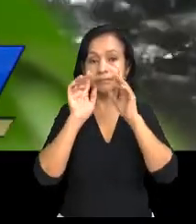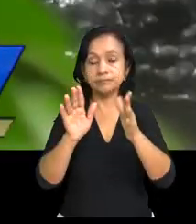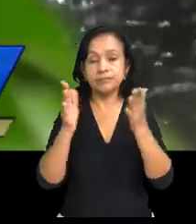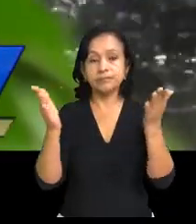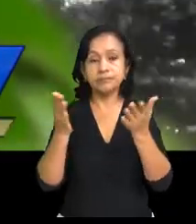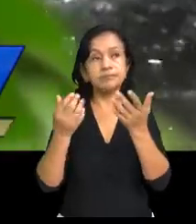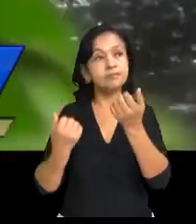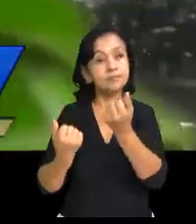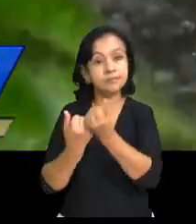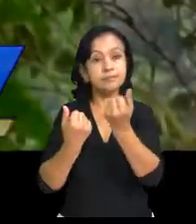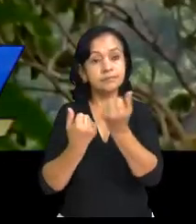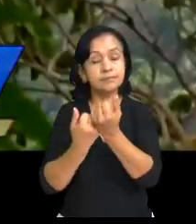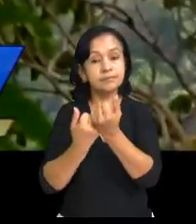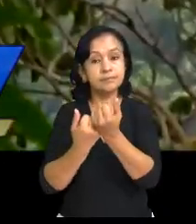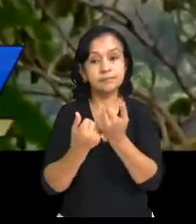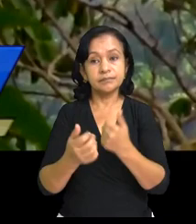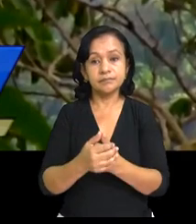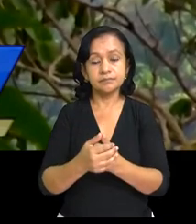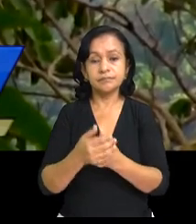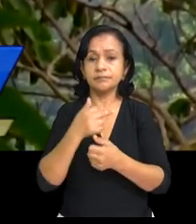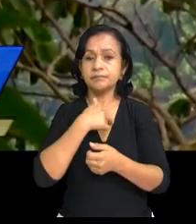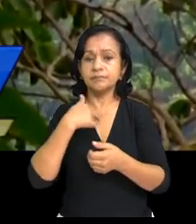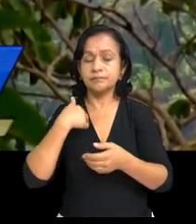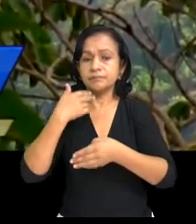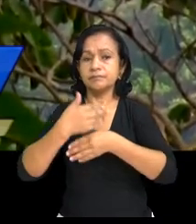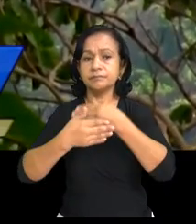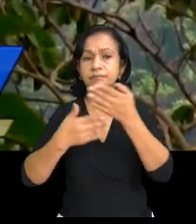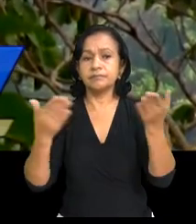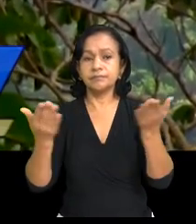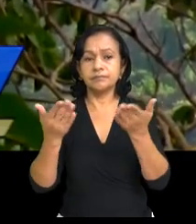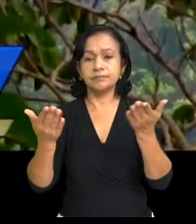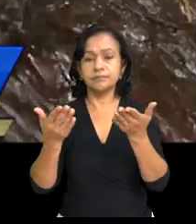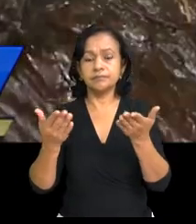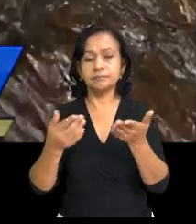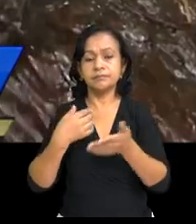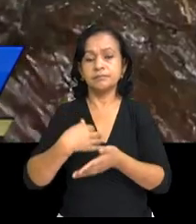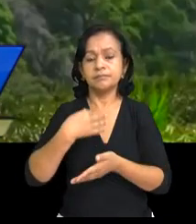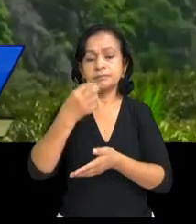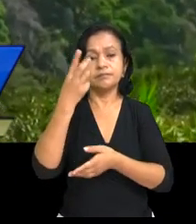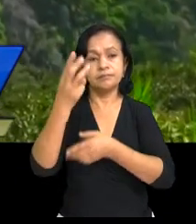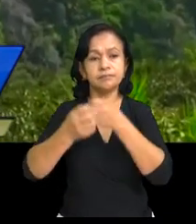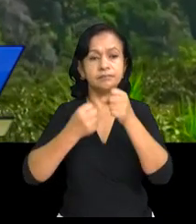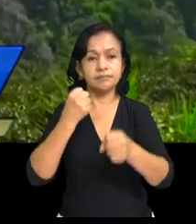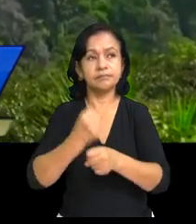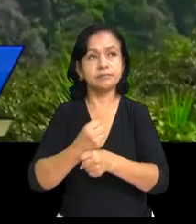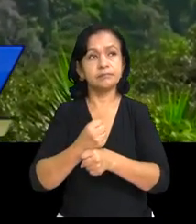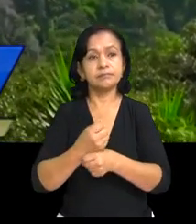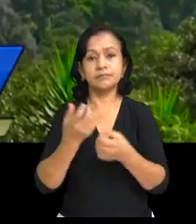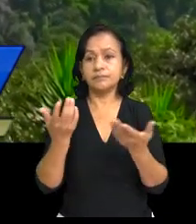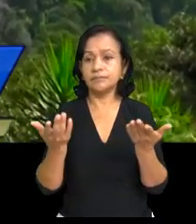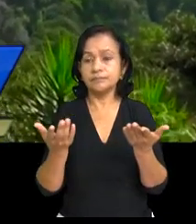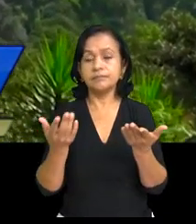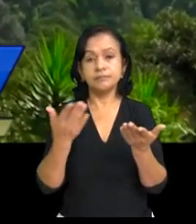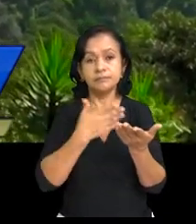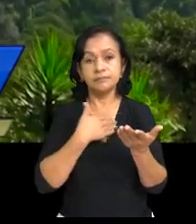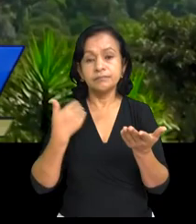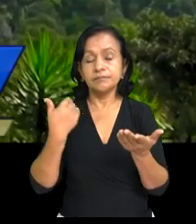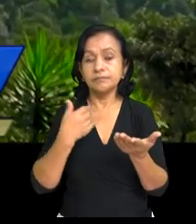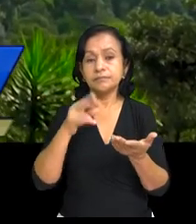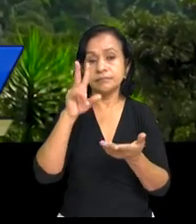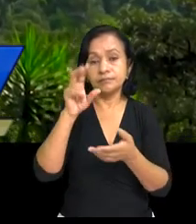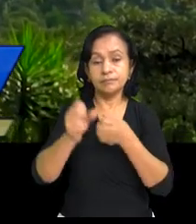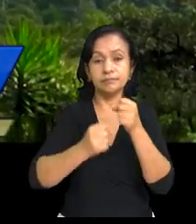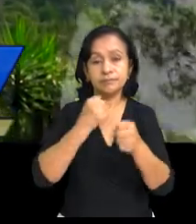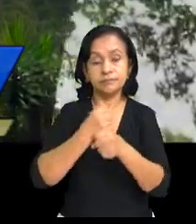sea sostenible. De nada sirve estar construyendo si en 3 años no te va a funcionar. Claro. La idea es que te funcione por lo menos 20 años